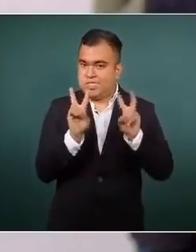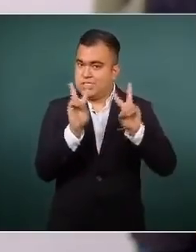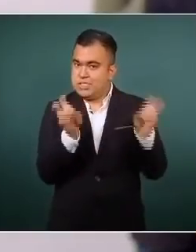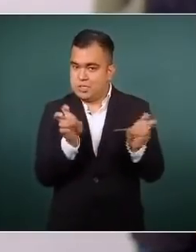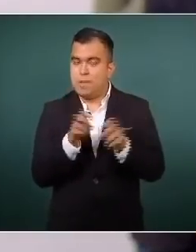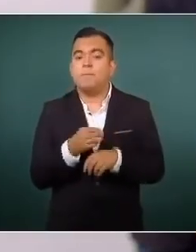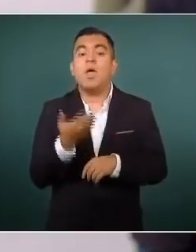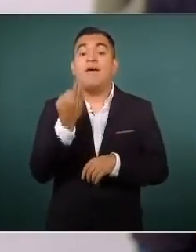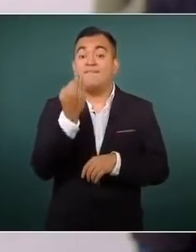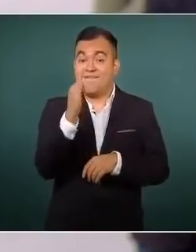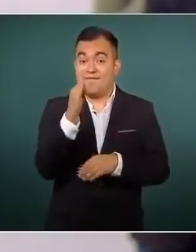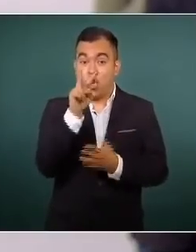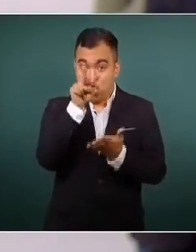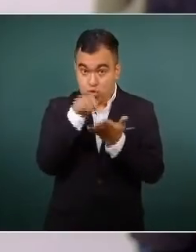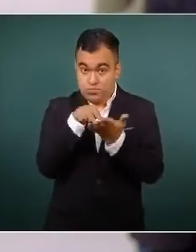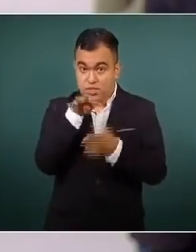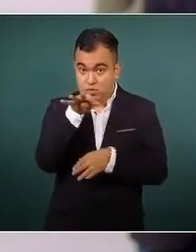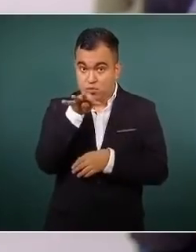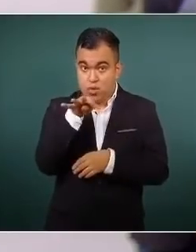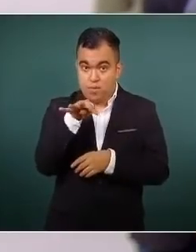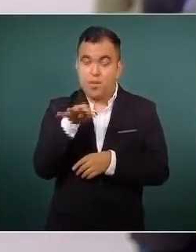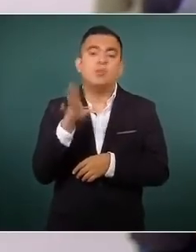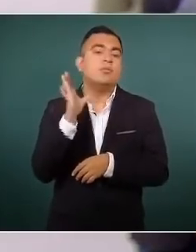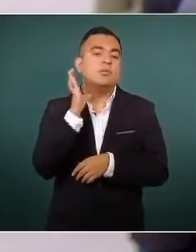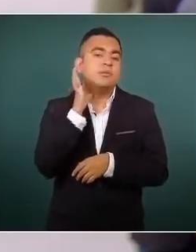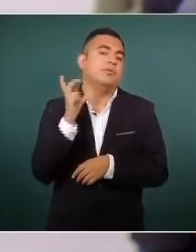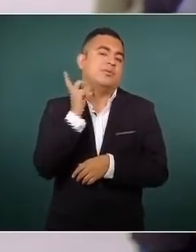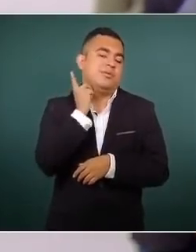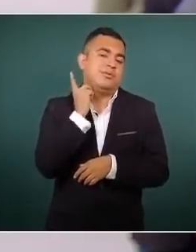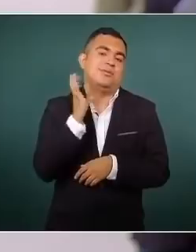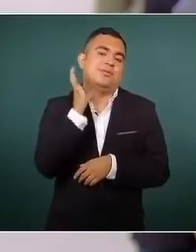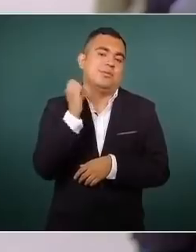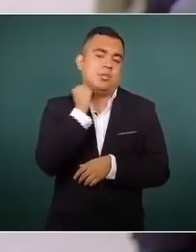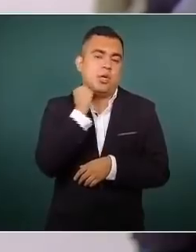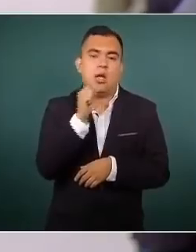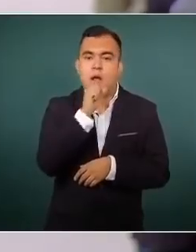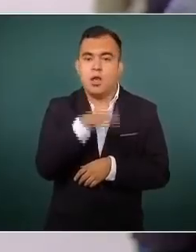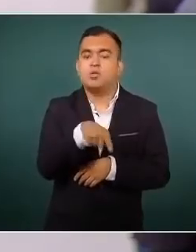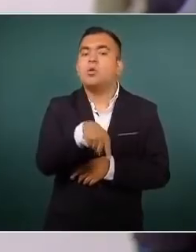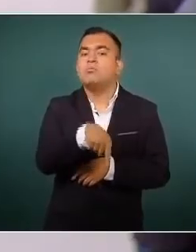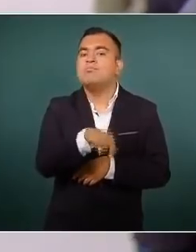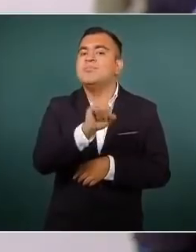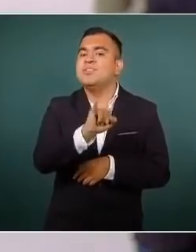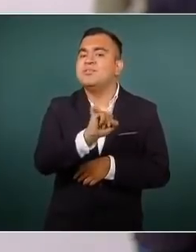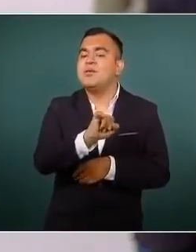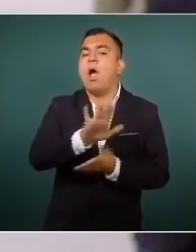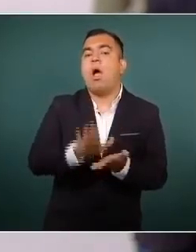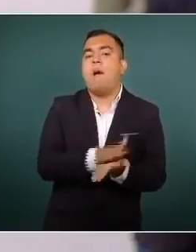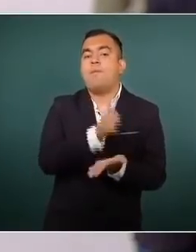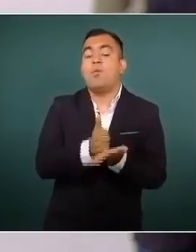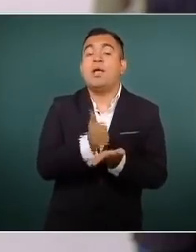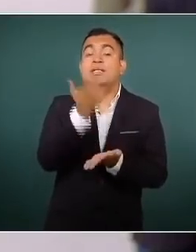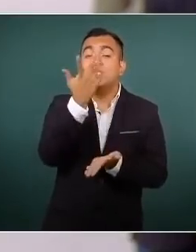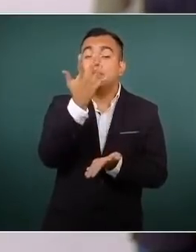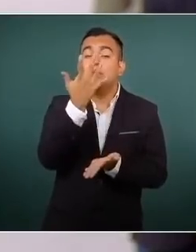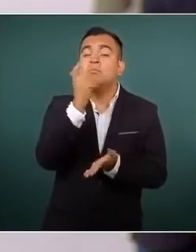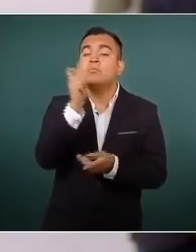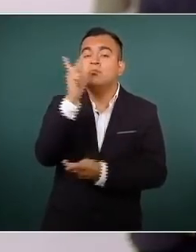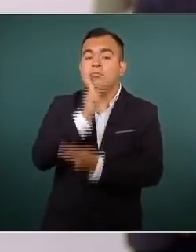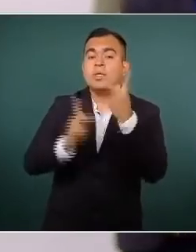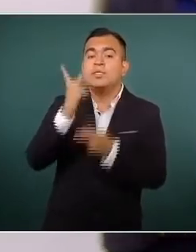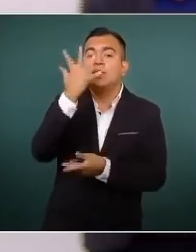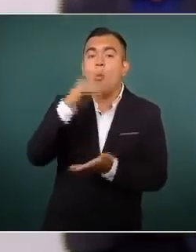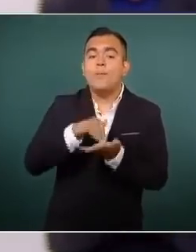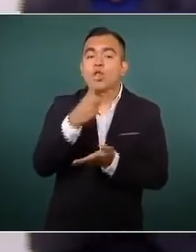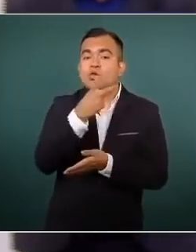En febrero de 2019, el Congreso Local de Jalisco aprueba un crédito de 5.250 millones de pesos.